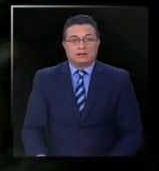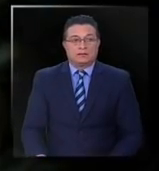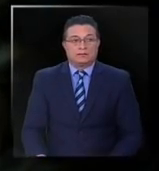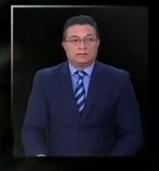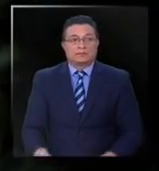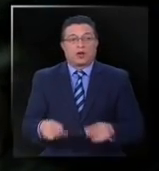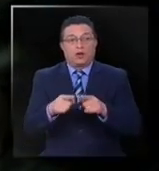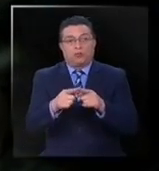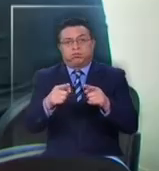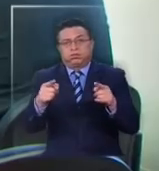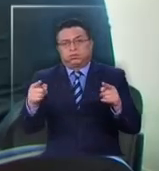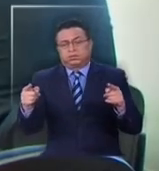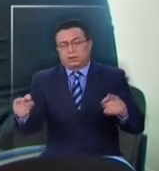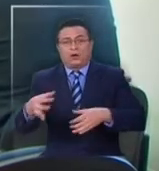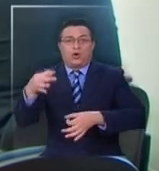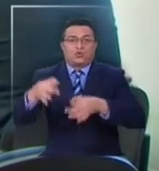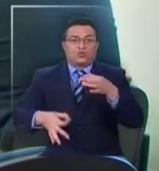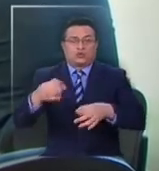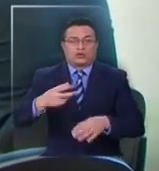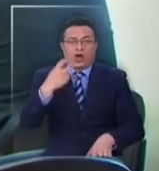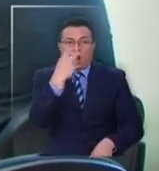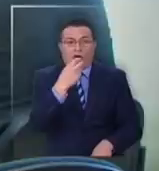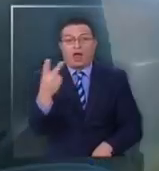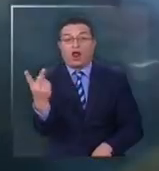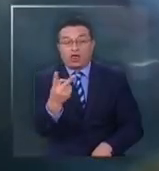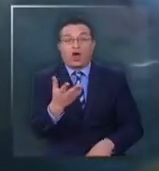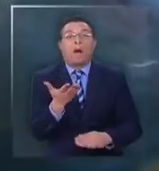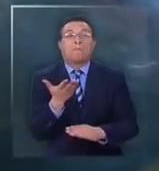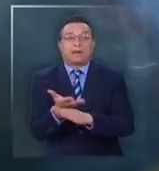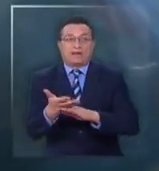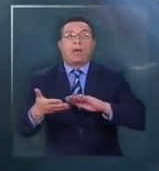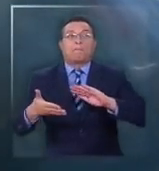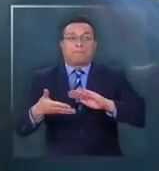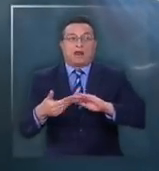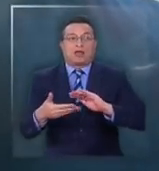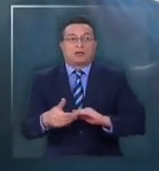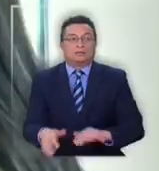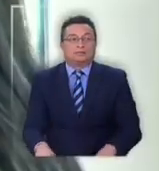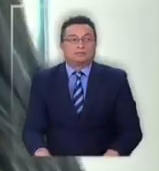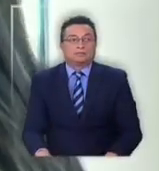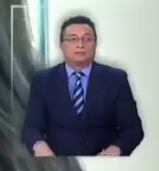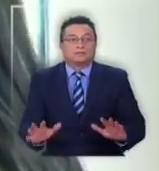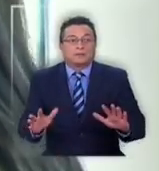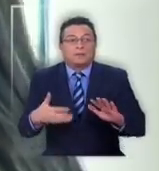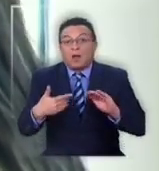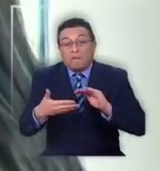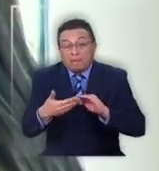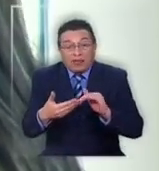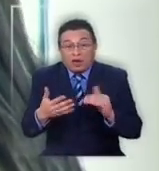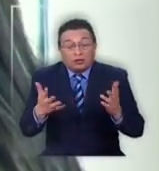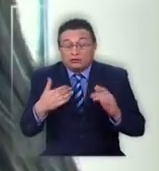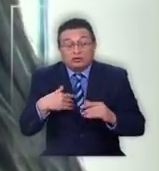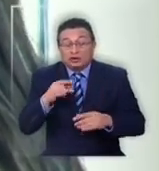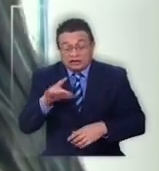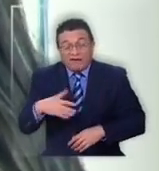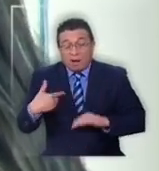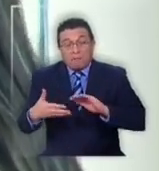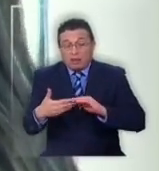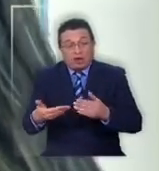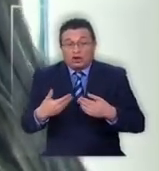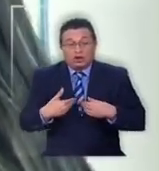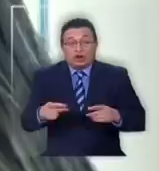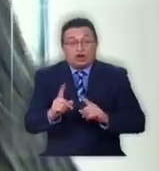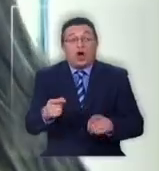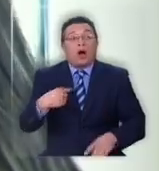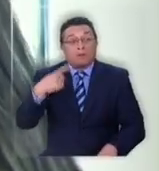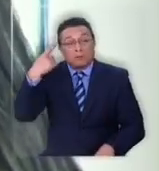En un prolongado juicio oral, los dos imputados pidieron perdón. Perdón, sé que el perdón no me lo van a dar,